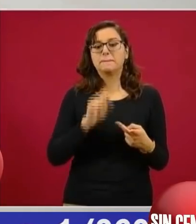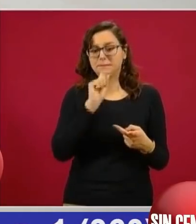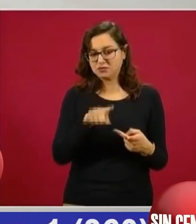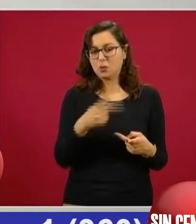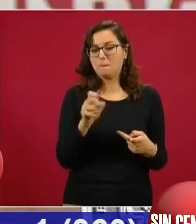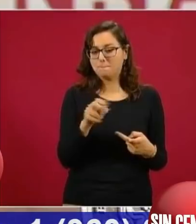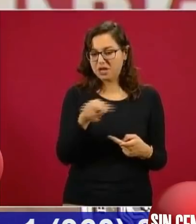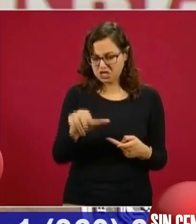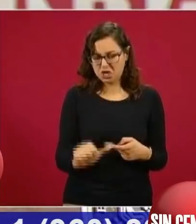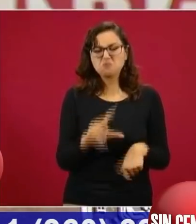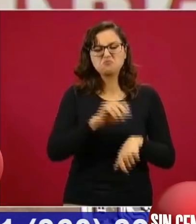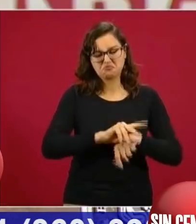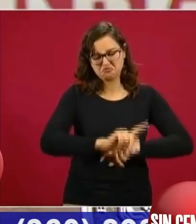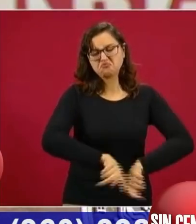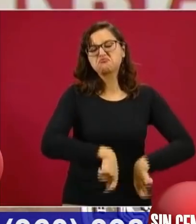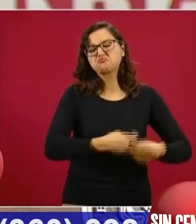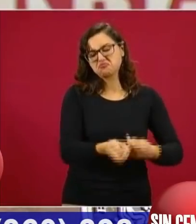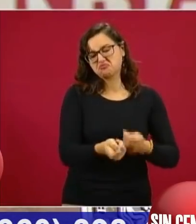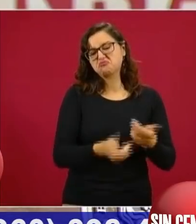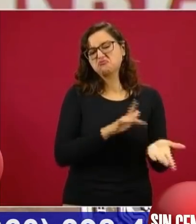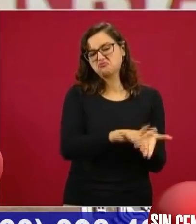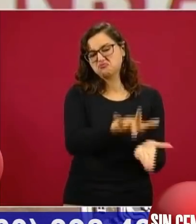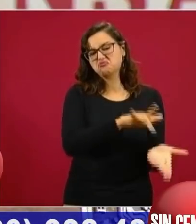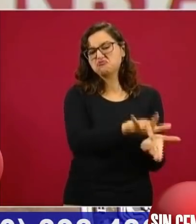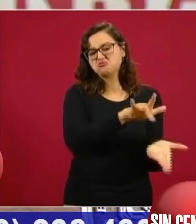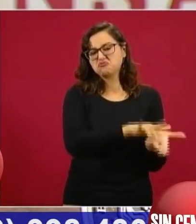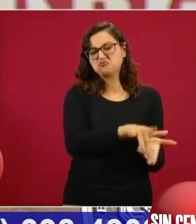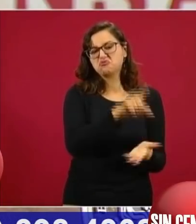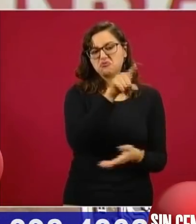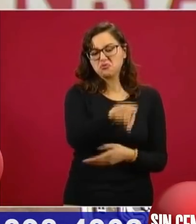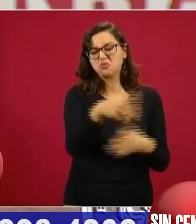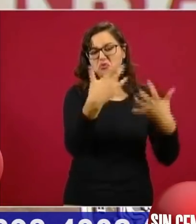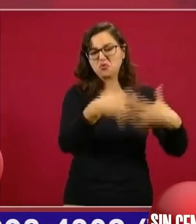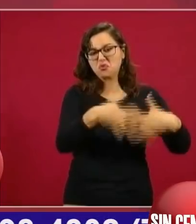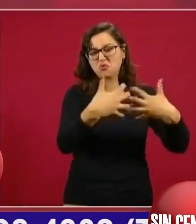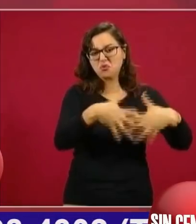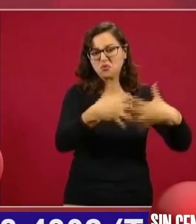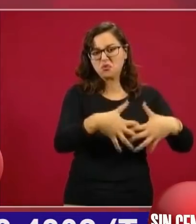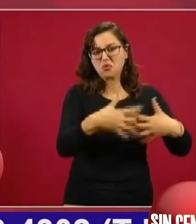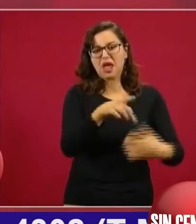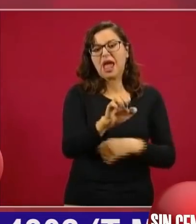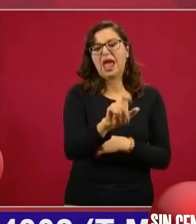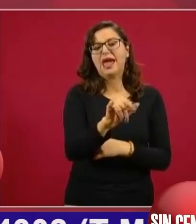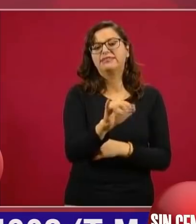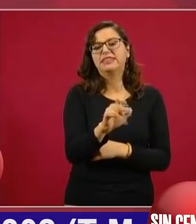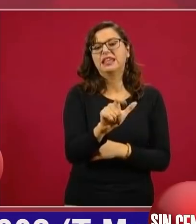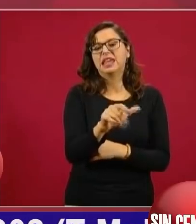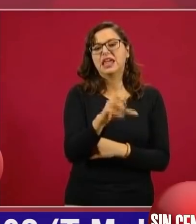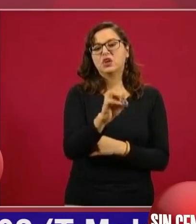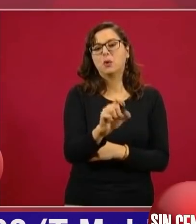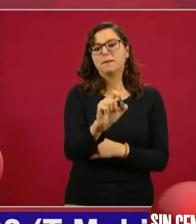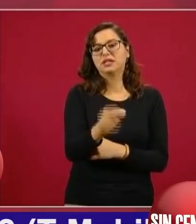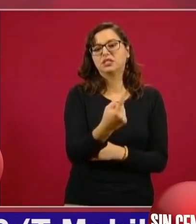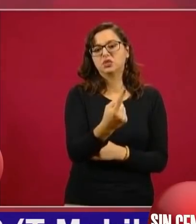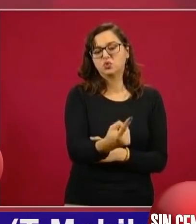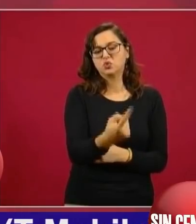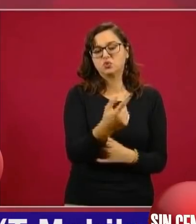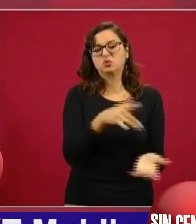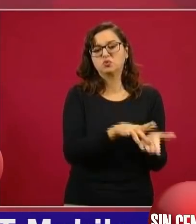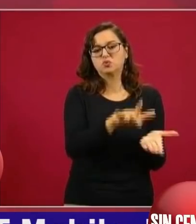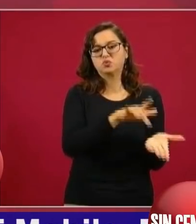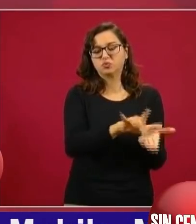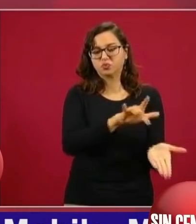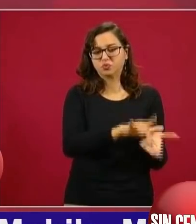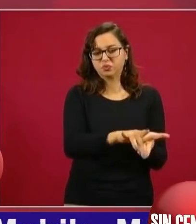de darle subsidio a esta planta de etileno 21 que